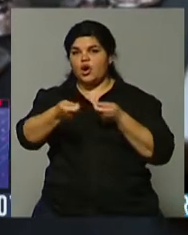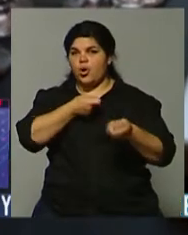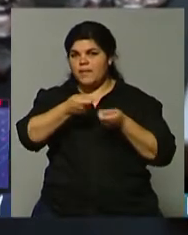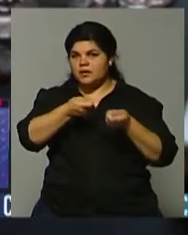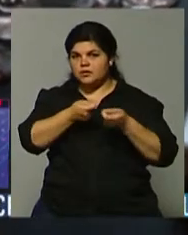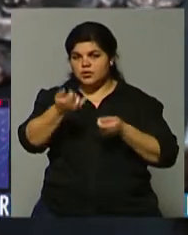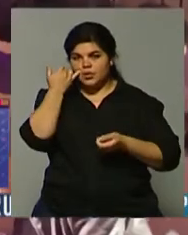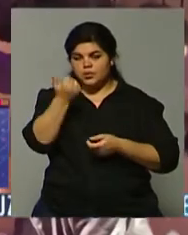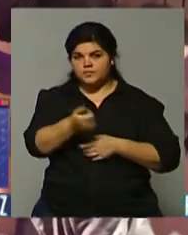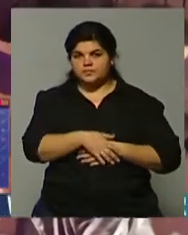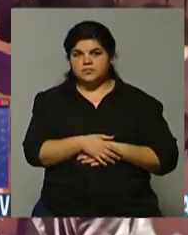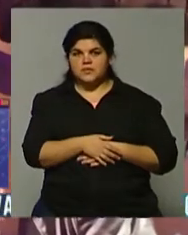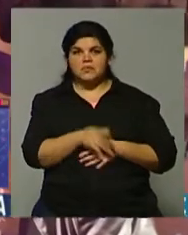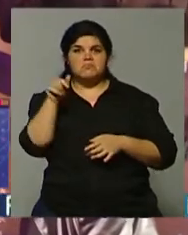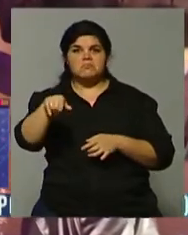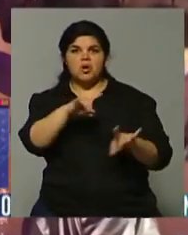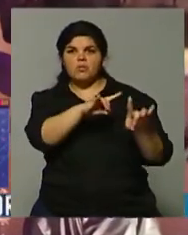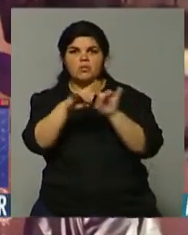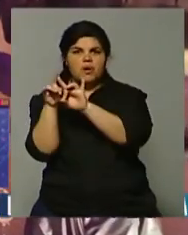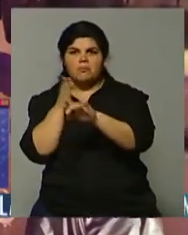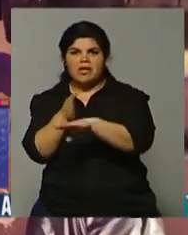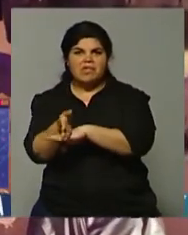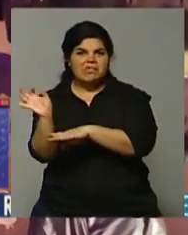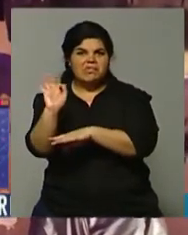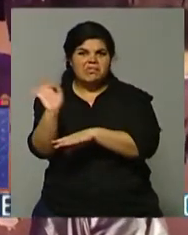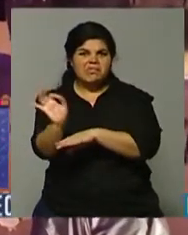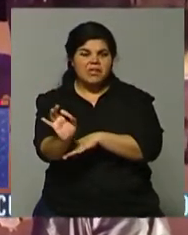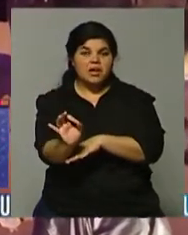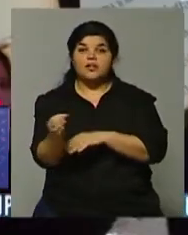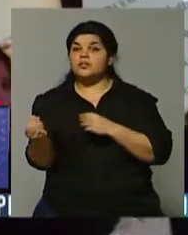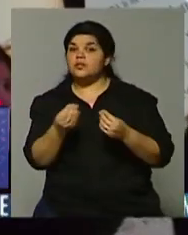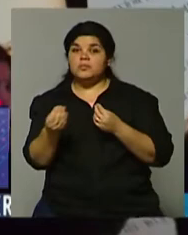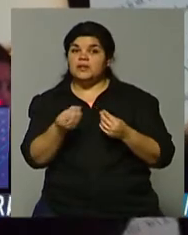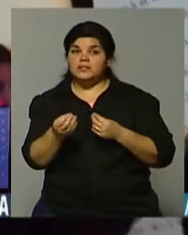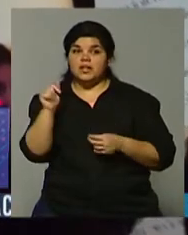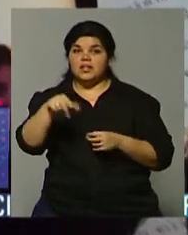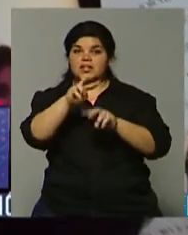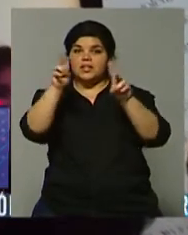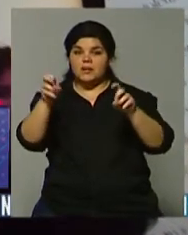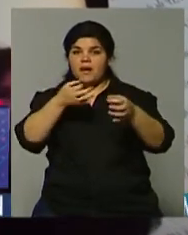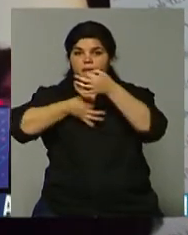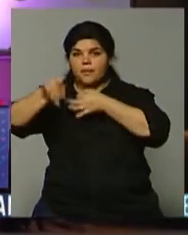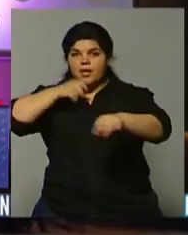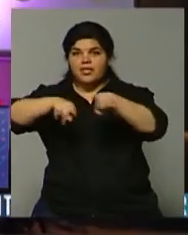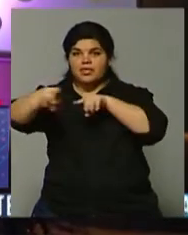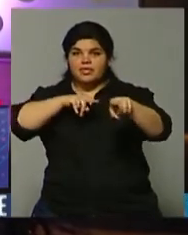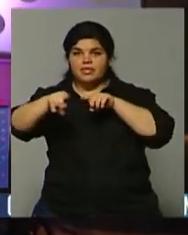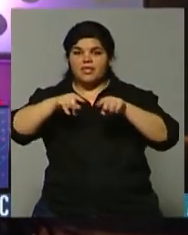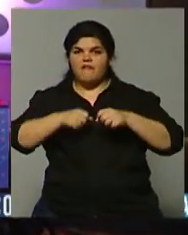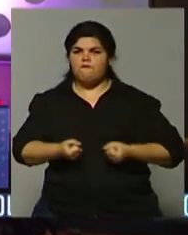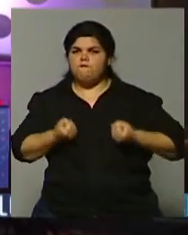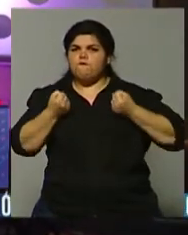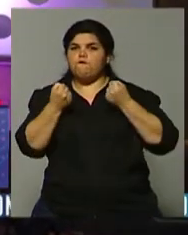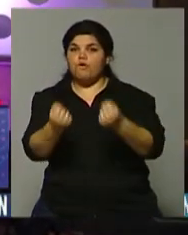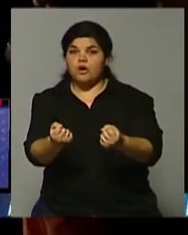no estaban en el comercio electrónico. Fíjate realmente cómo de repente todo el tema del comercio electrónico se está apuntando cada vez más fuerte en todos lados. Y hoy, si no